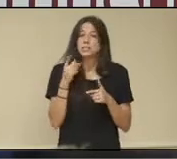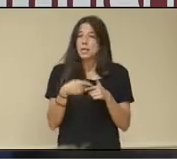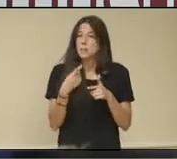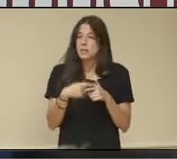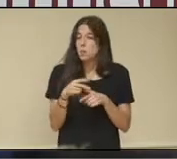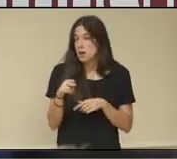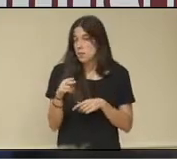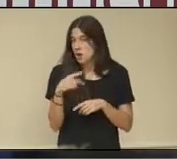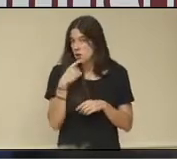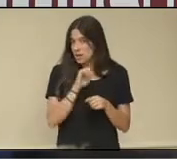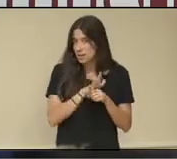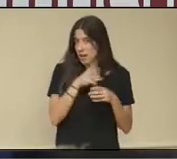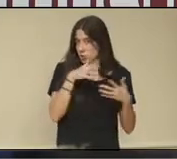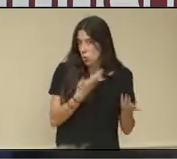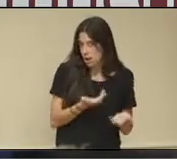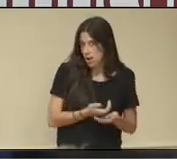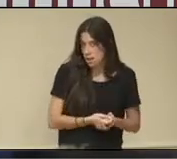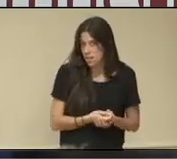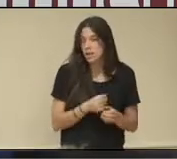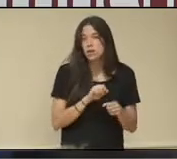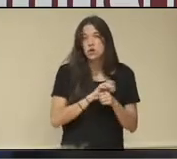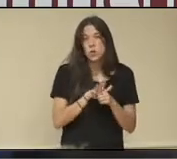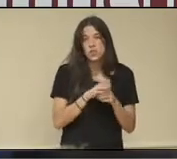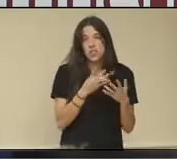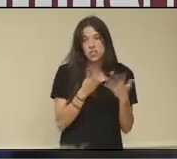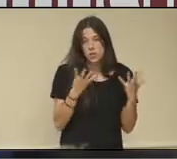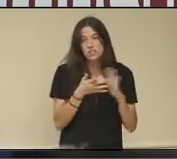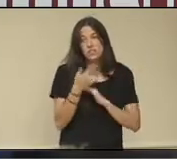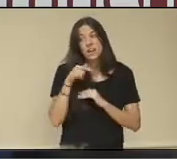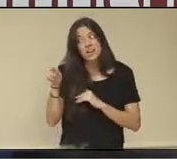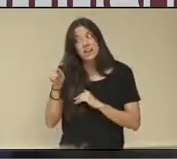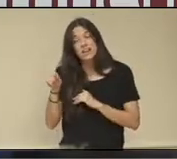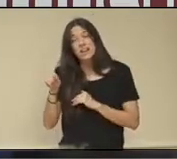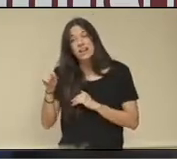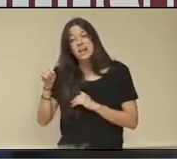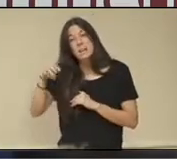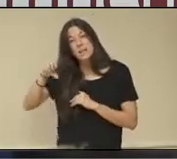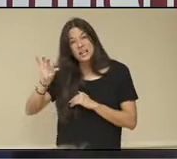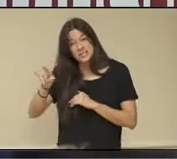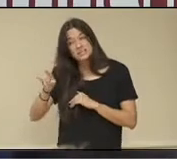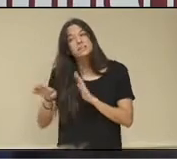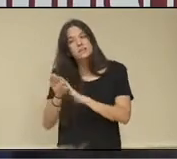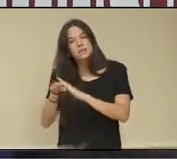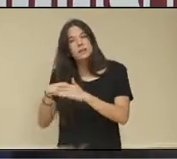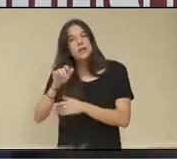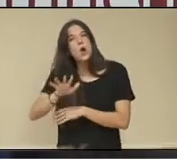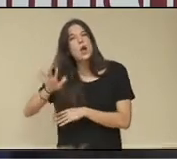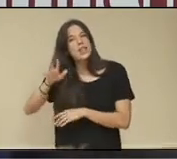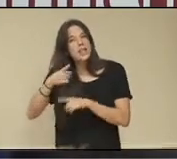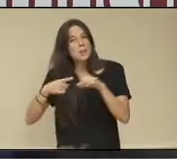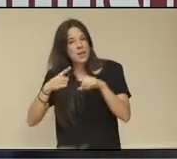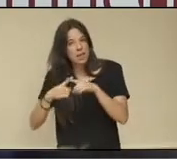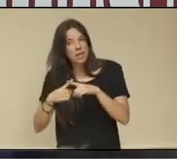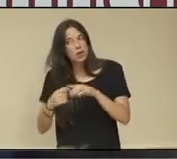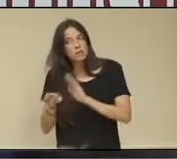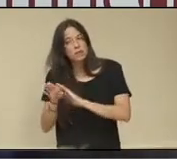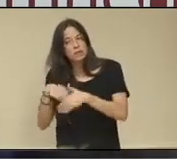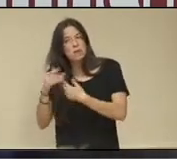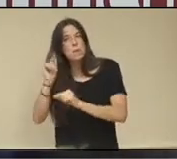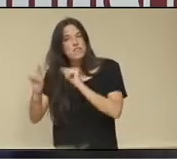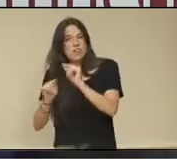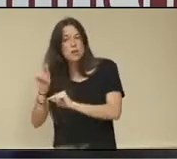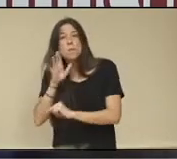SARS. Es un virus que sigue activo en Oriente Medio, que sigue causando infecciones porque se transmite de los camellos y a los